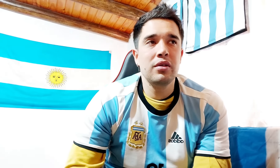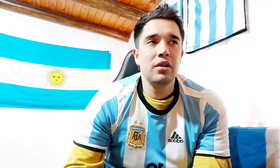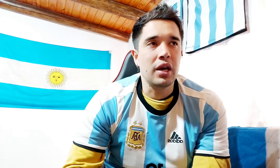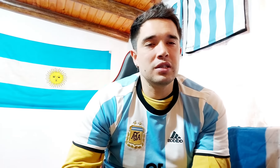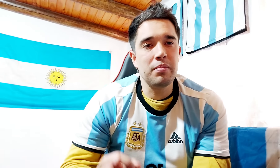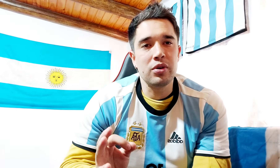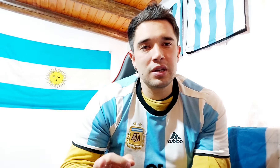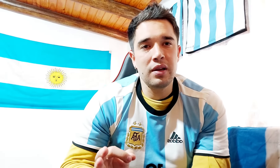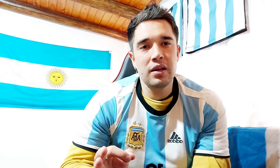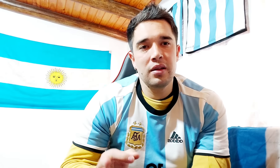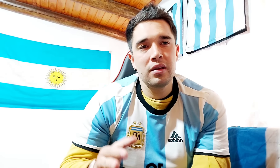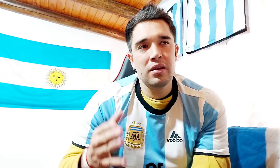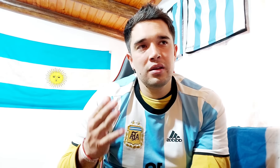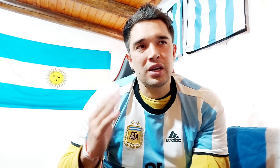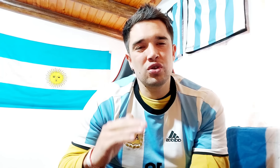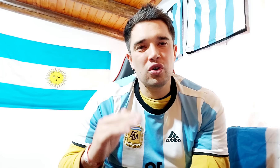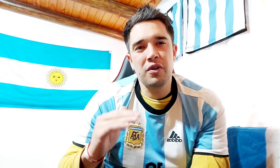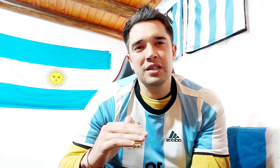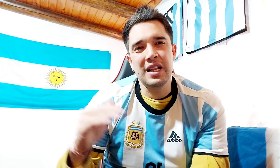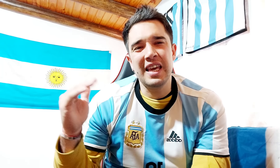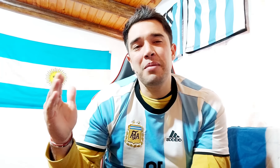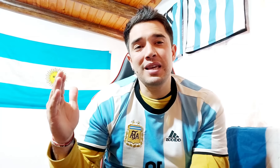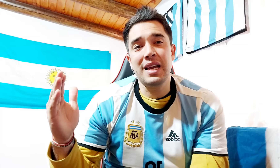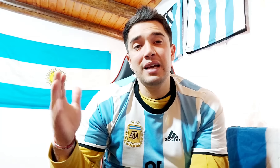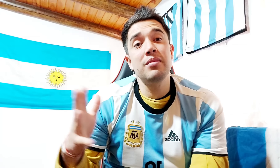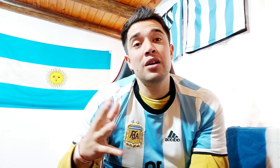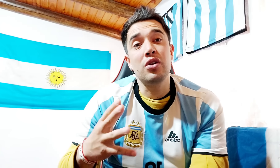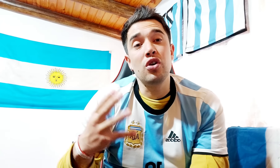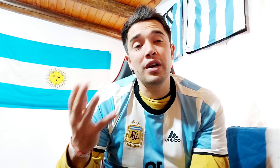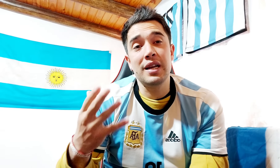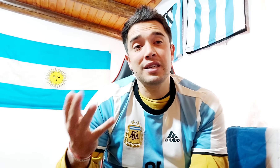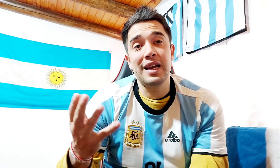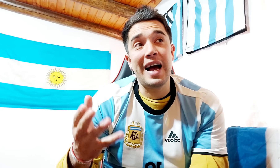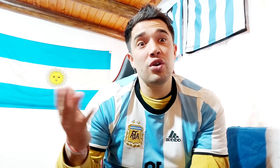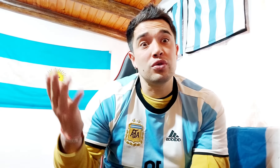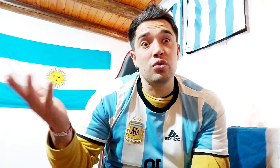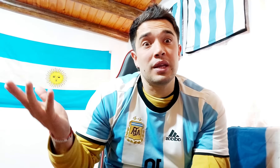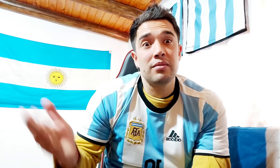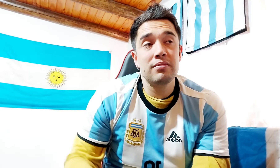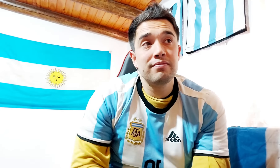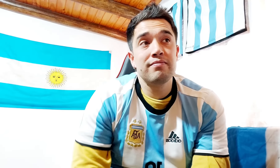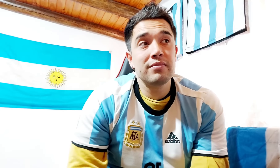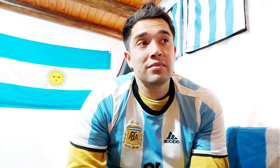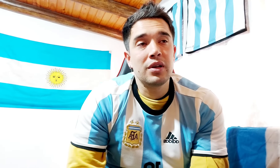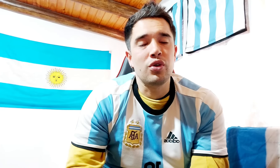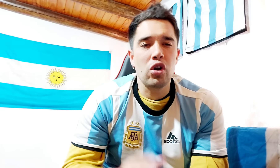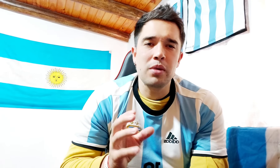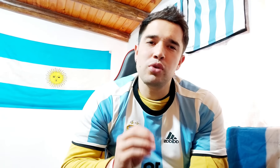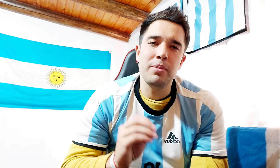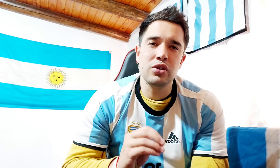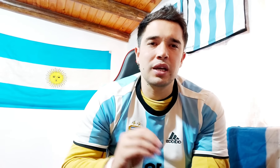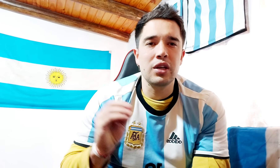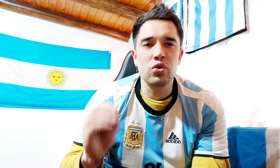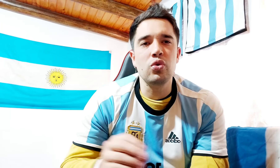delinquiendo, es imposible que esos jóvenes el día de mañana logren hacer algo en su vida. No es lo